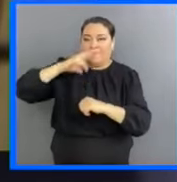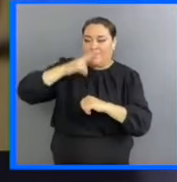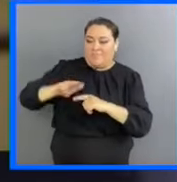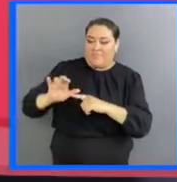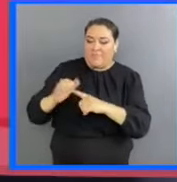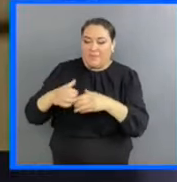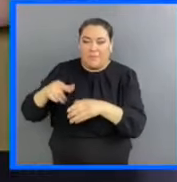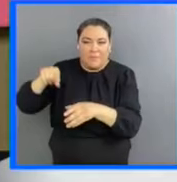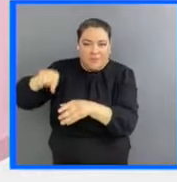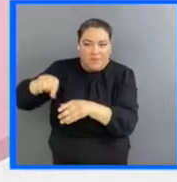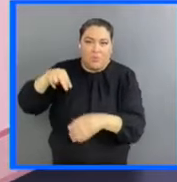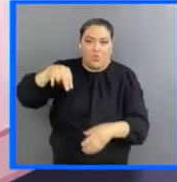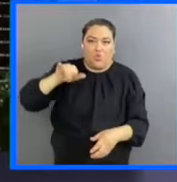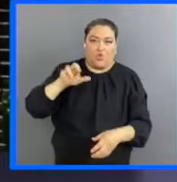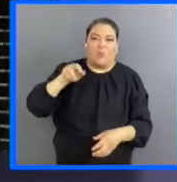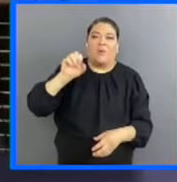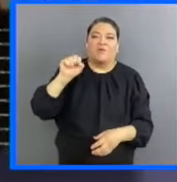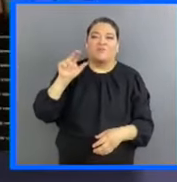Solano.